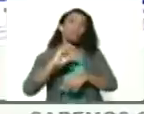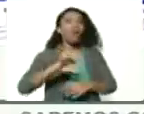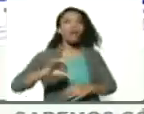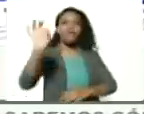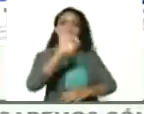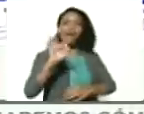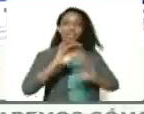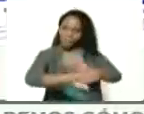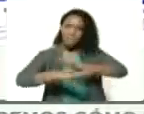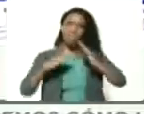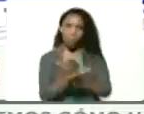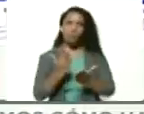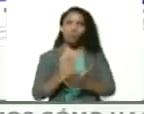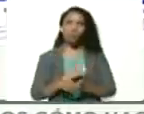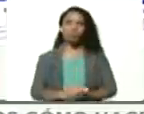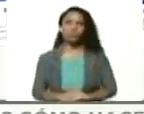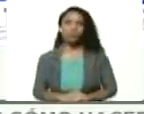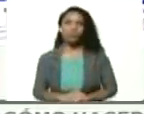mundo. ¡A nadie!